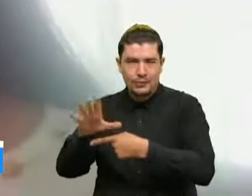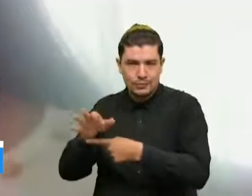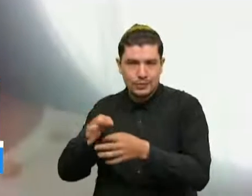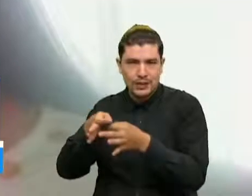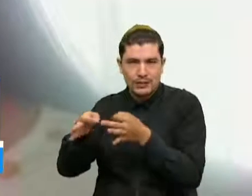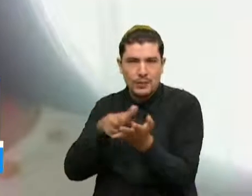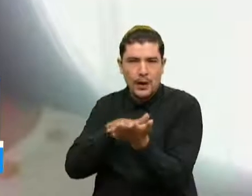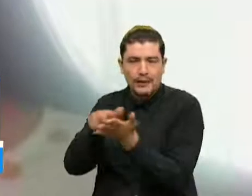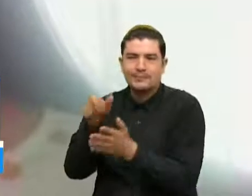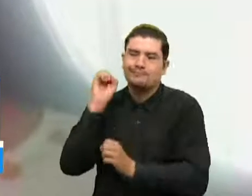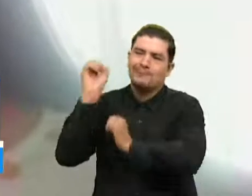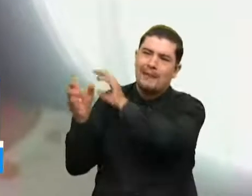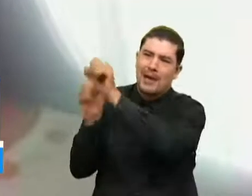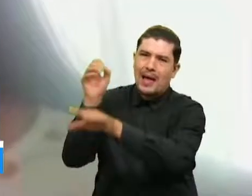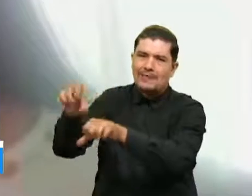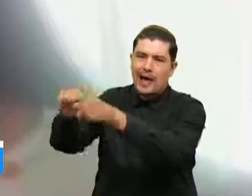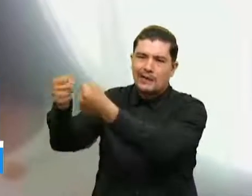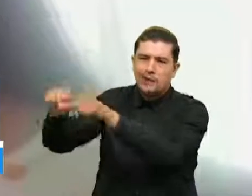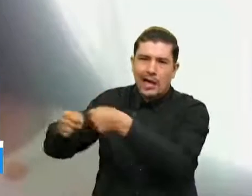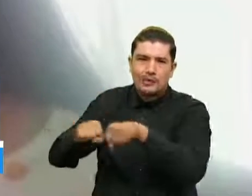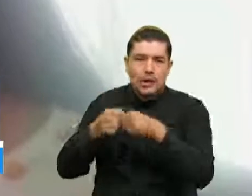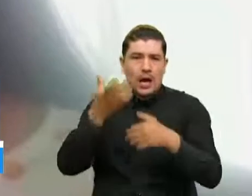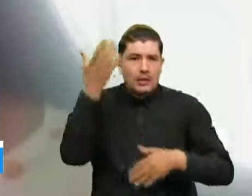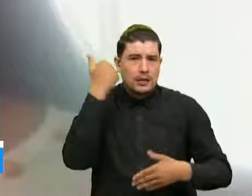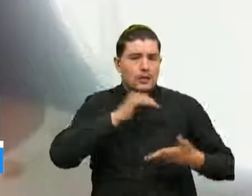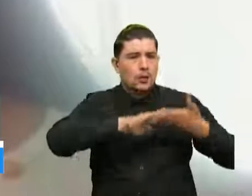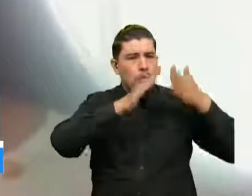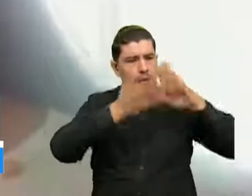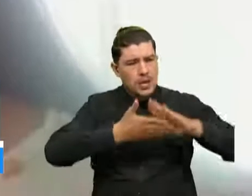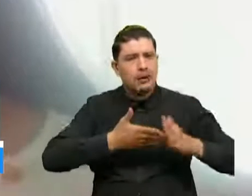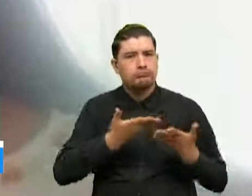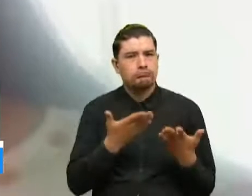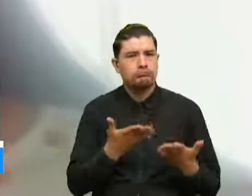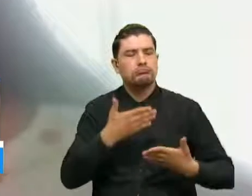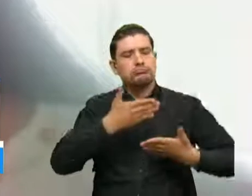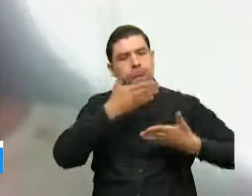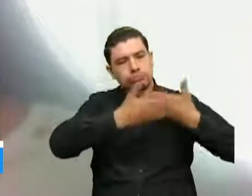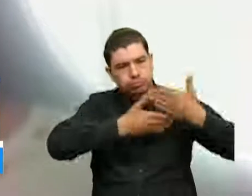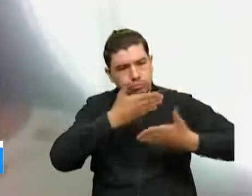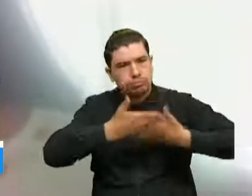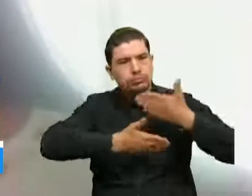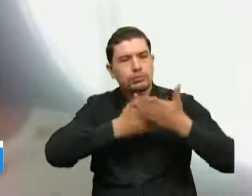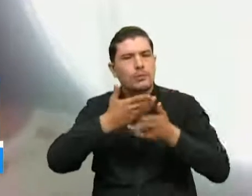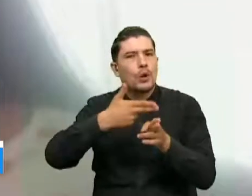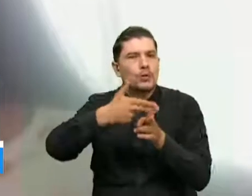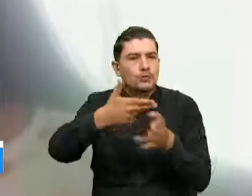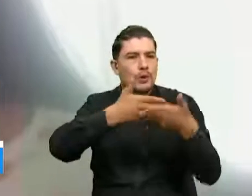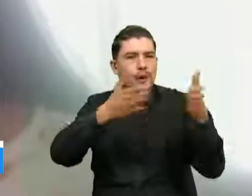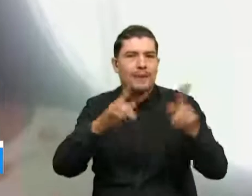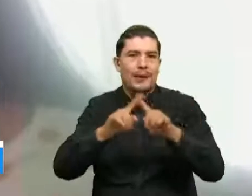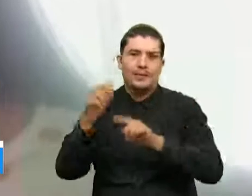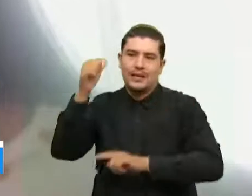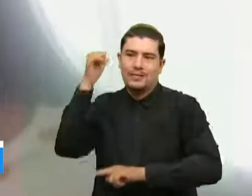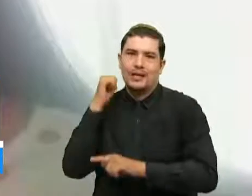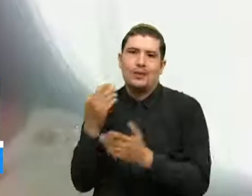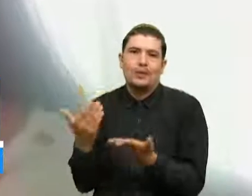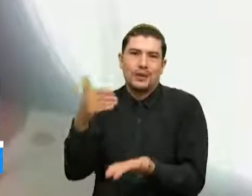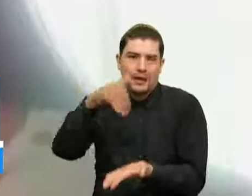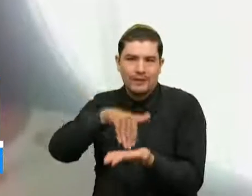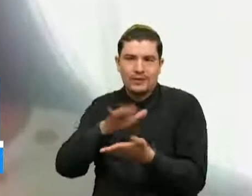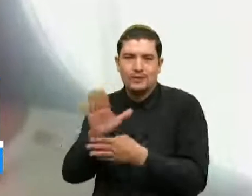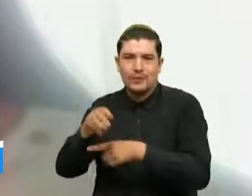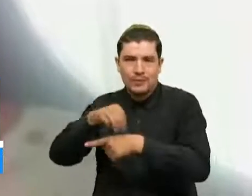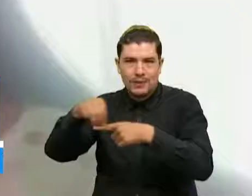venido trabajando de la mano con la comunidad para su puesta en operación y el día de ayer presentamos un nuevo ataque esta vez contra la